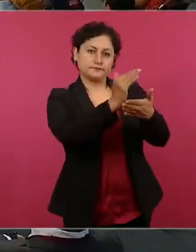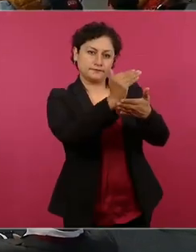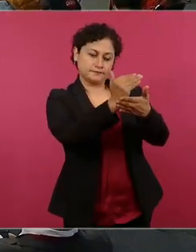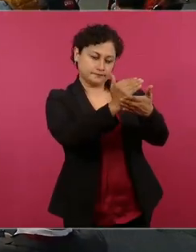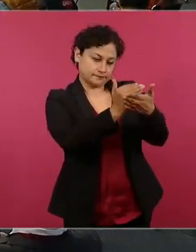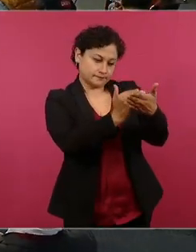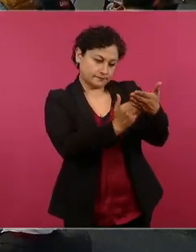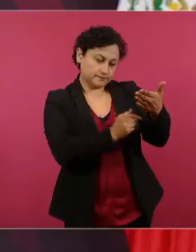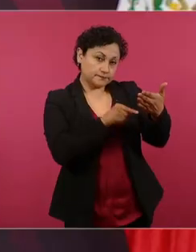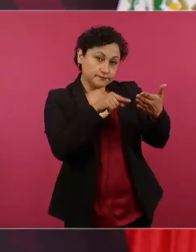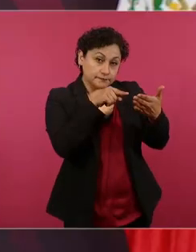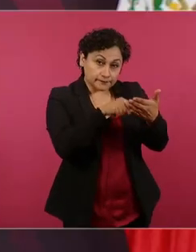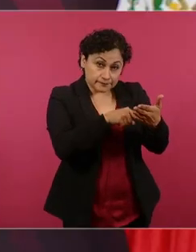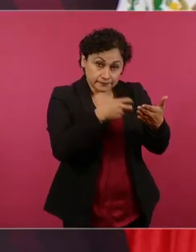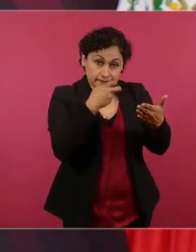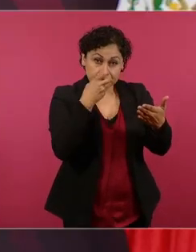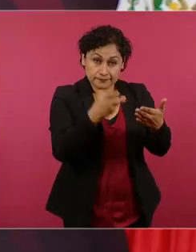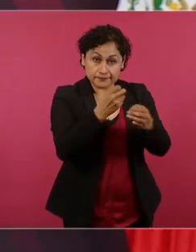del estudio